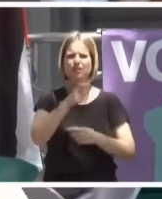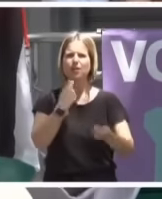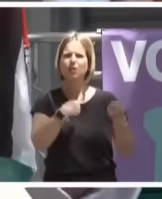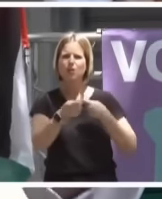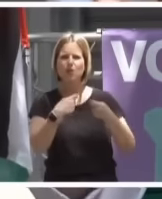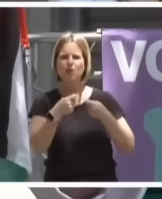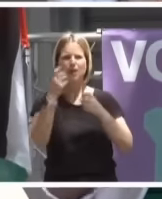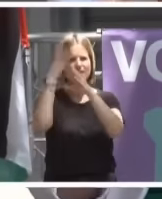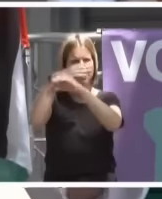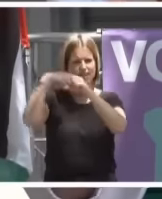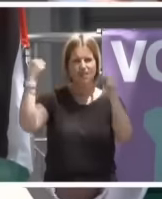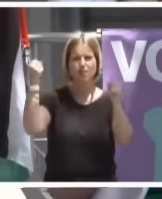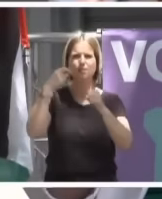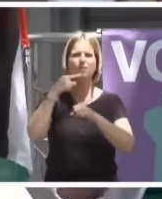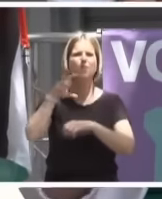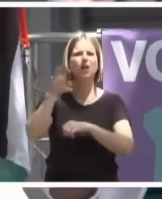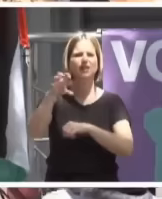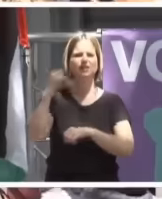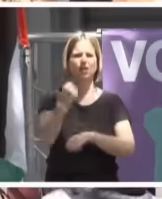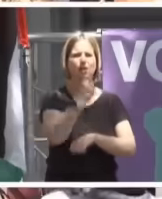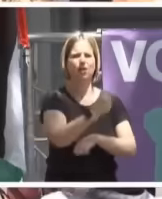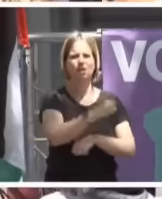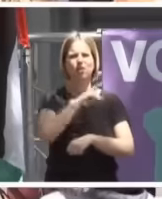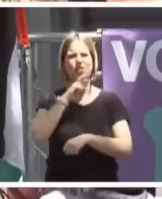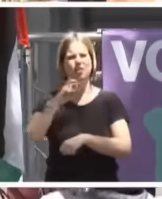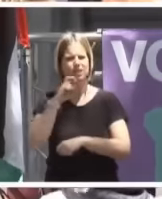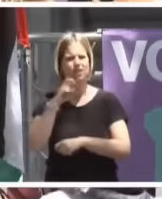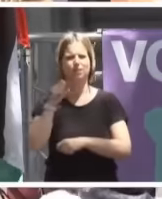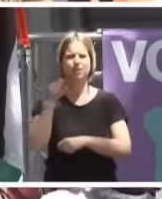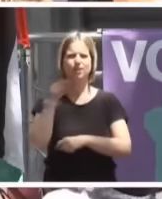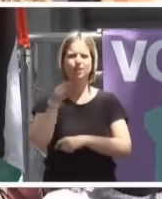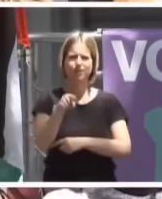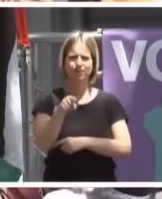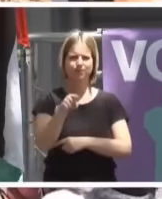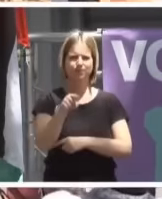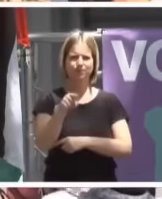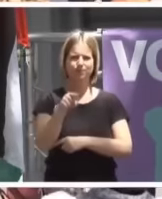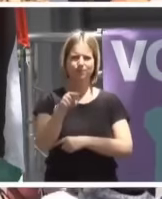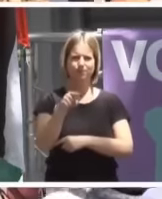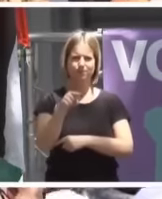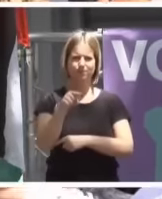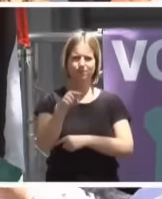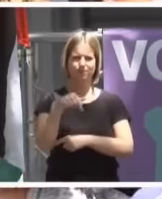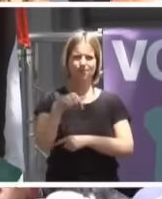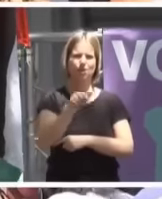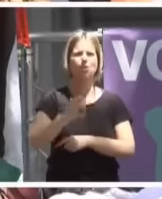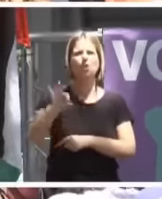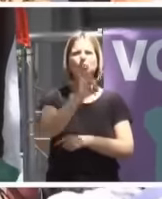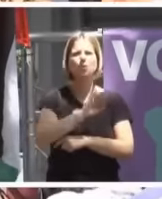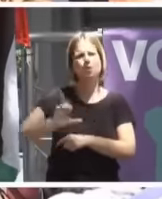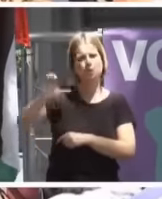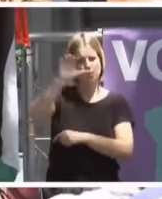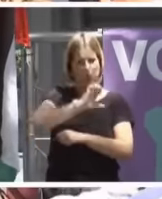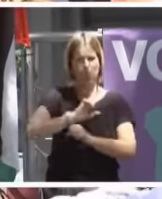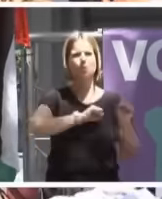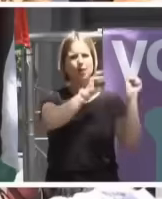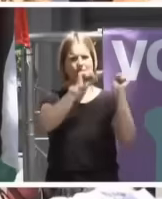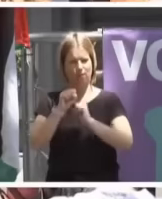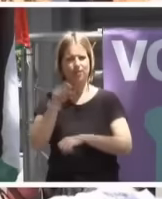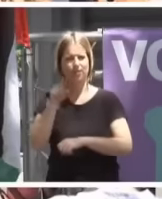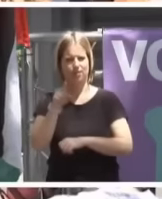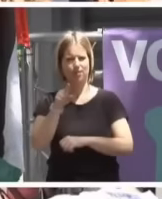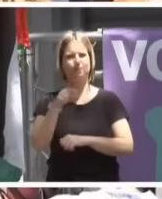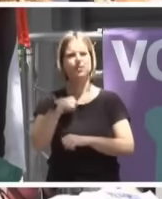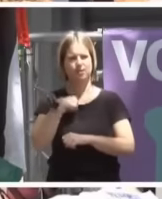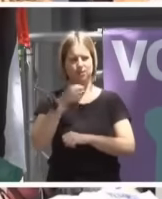y diplomáticas con el Estado genocida de Israel. Eso es lo que va a defender Podemos en Europa. Eso es lo